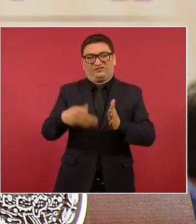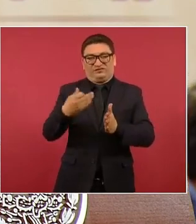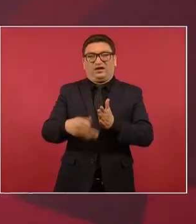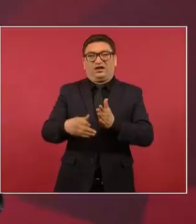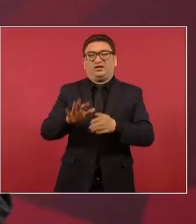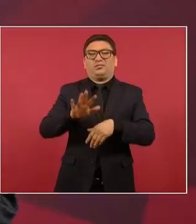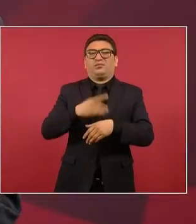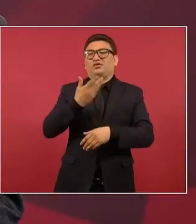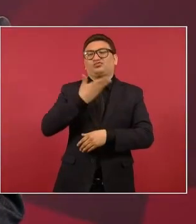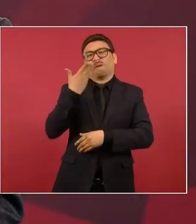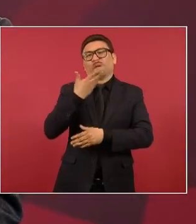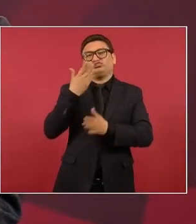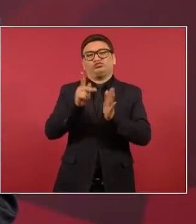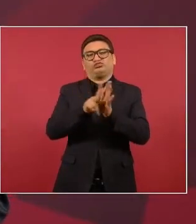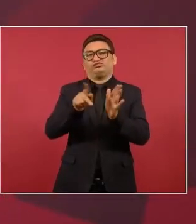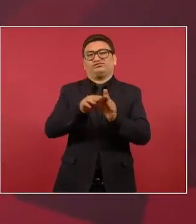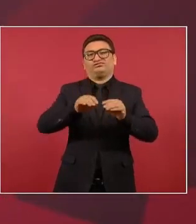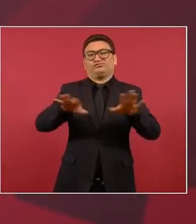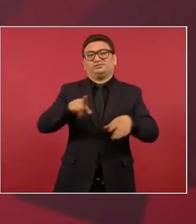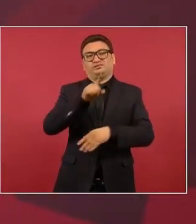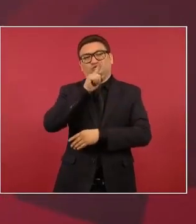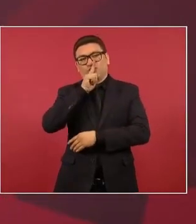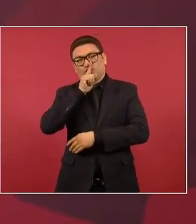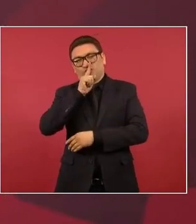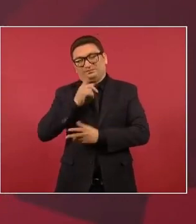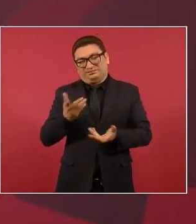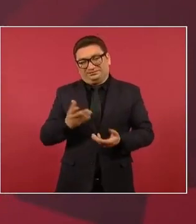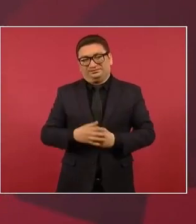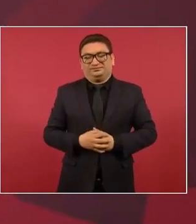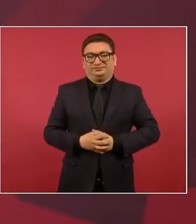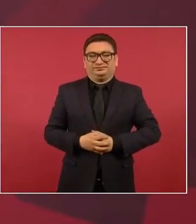los medios convencionales,